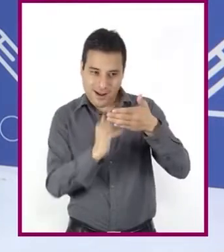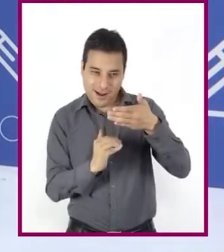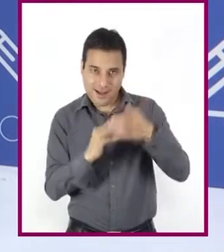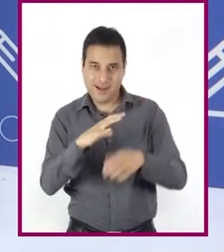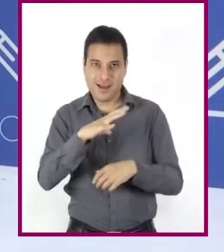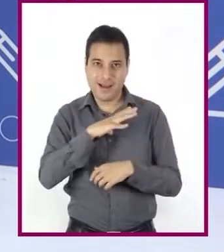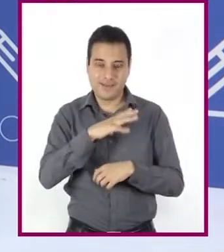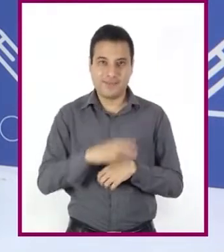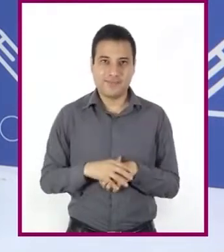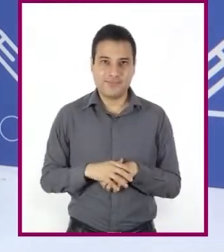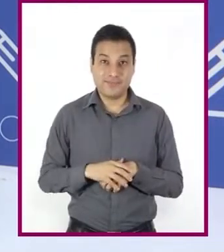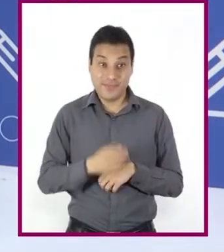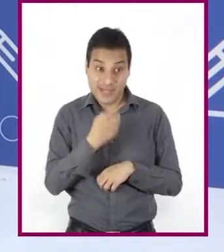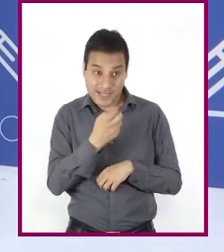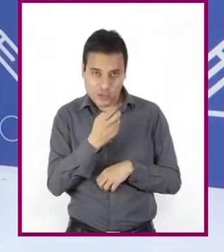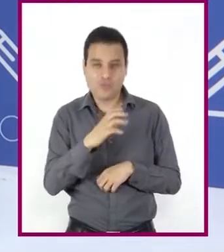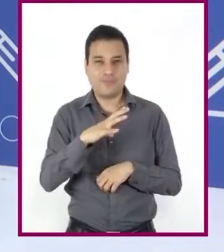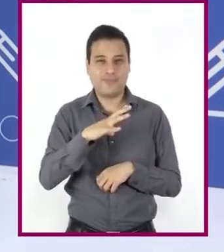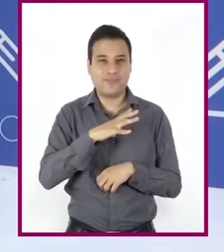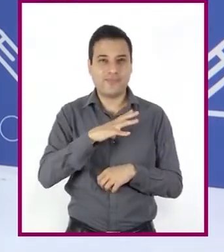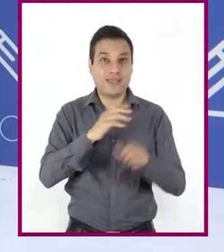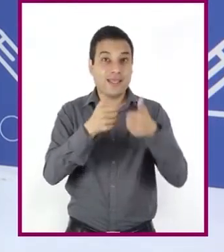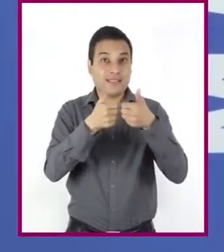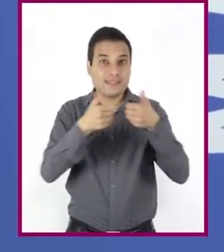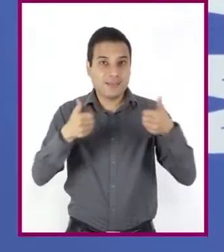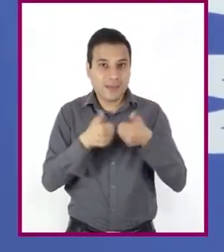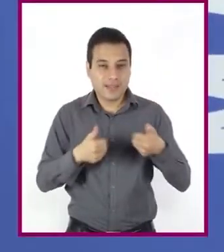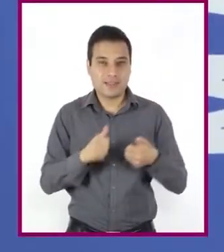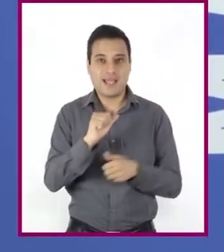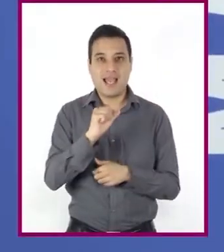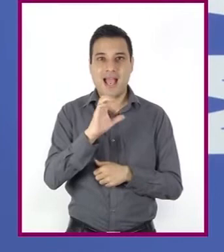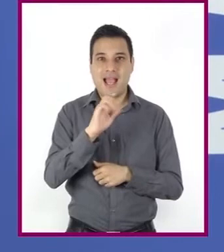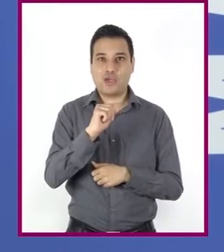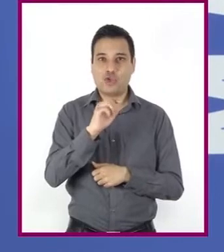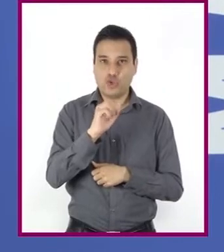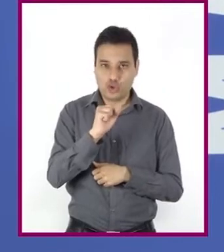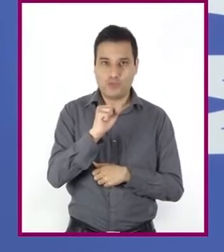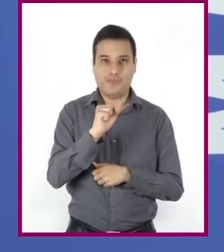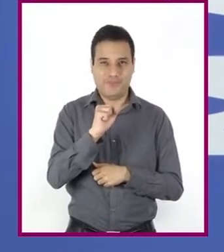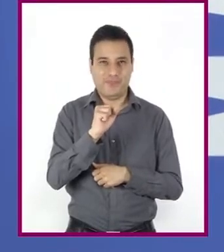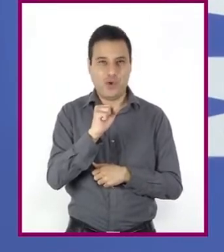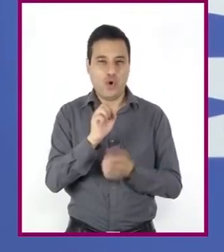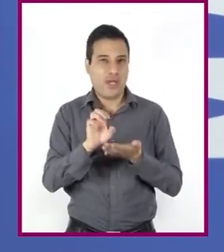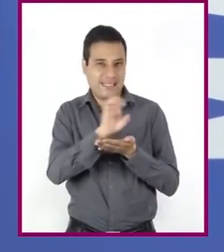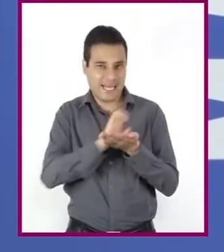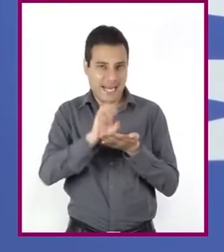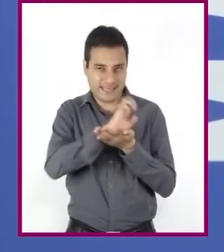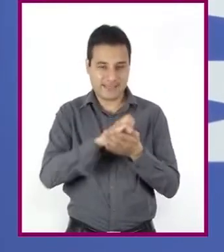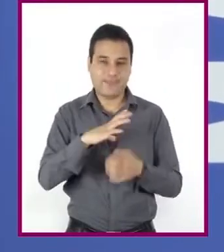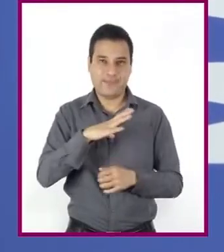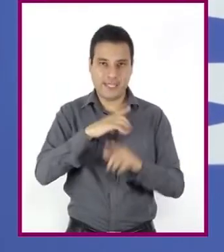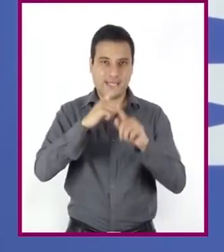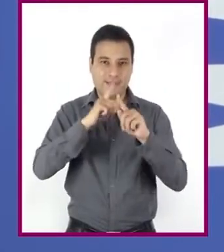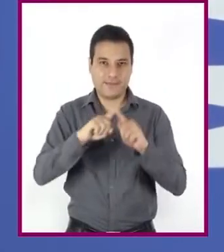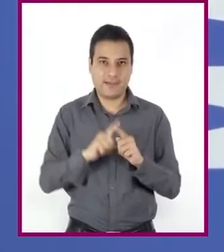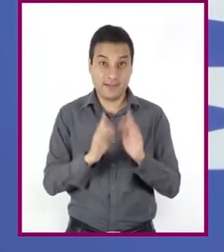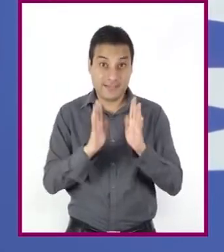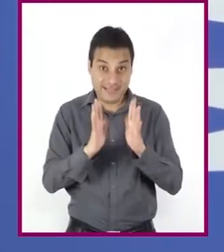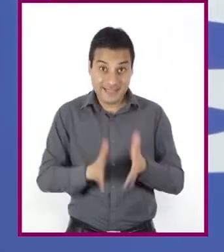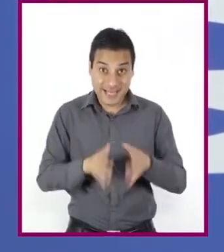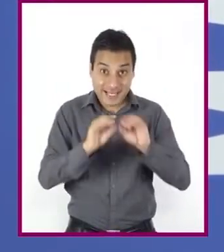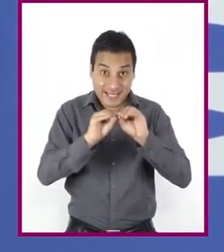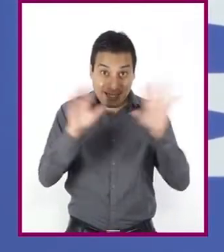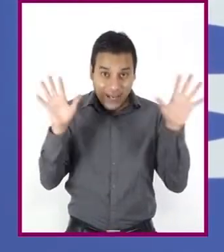textos suelen dividirse en actos y escenas. Bien, pues una vez aclarada la diferencia, entremos en